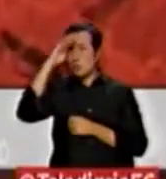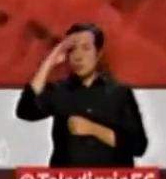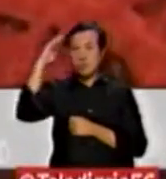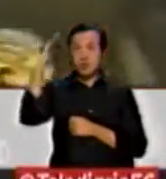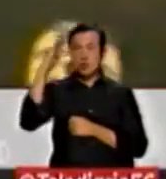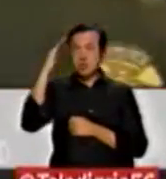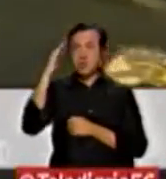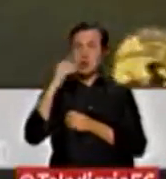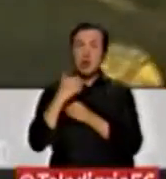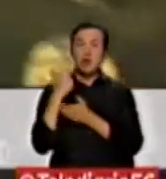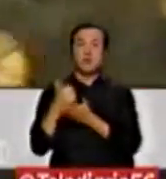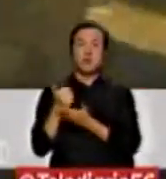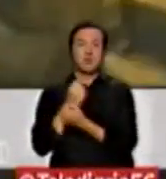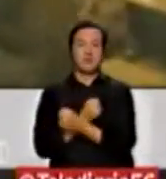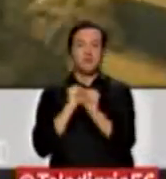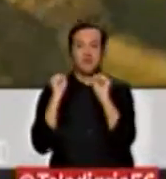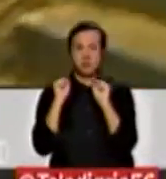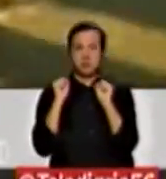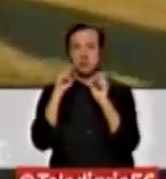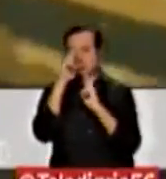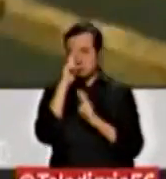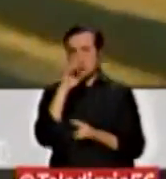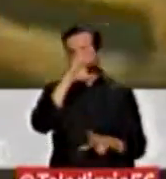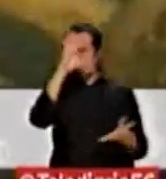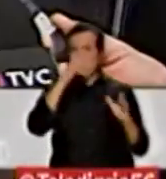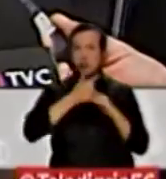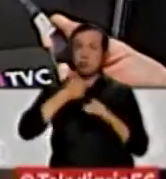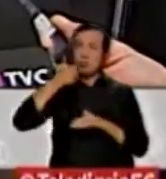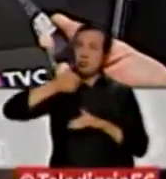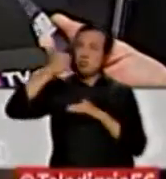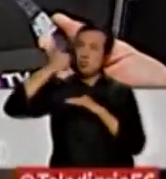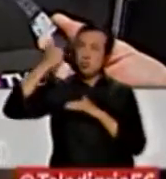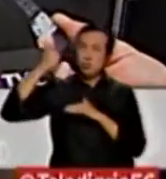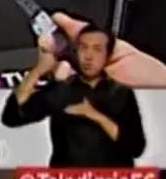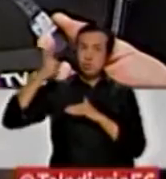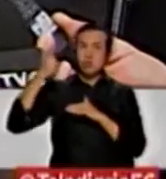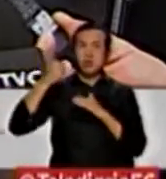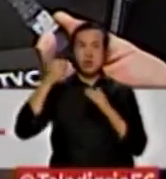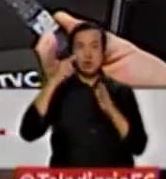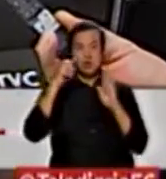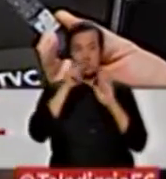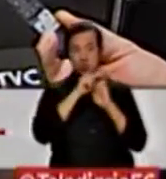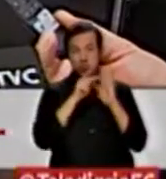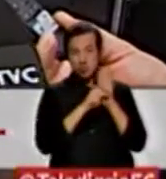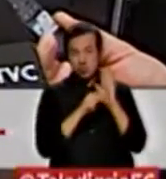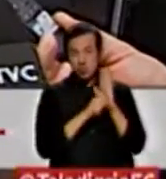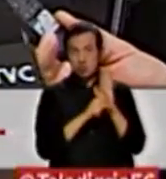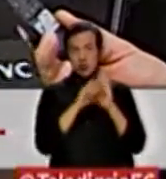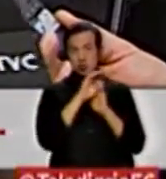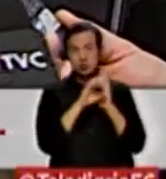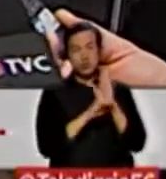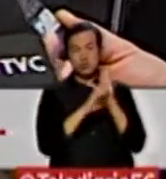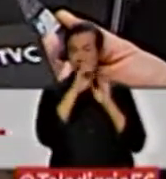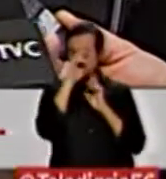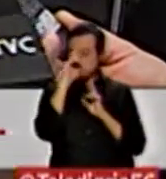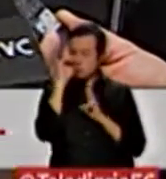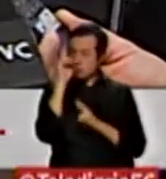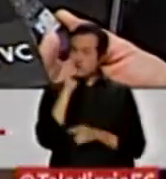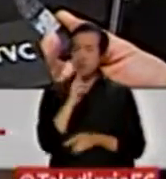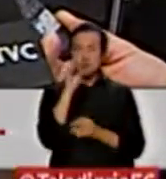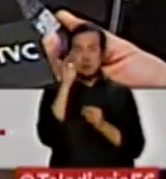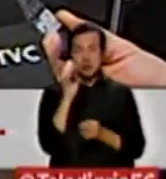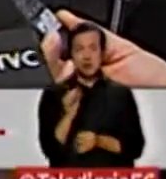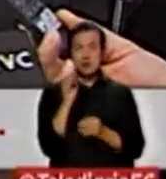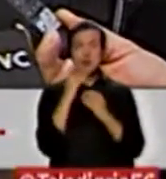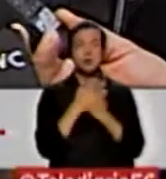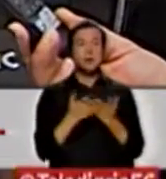de 2010. Según Castro, se respetó la cadena de mando. Se actuó bajo las normas y el marco constitucional, que se